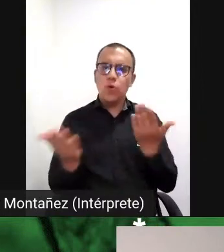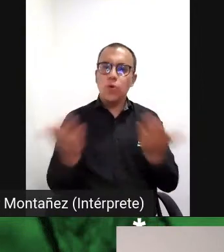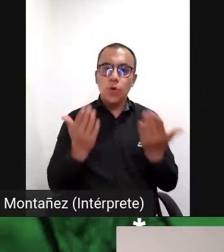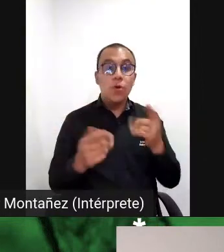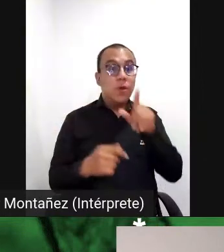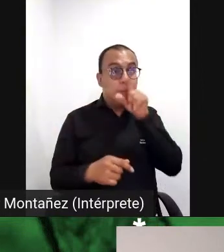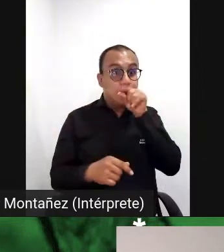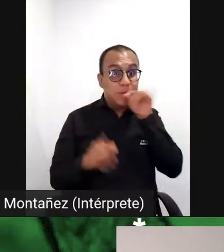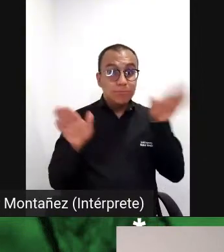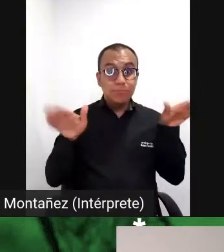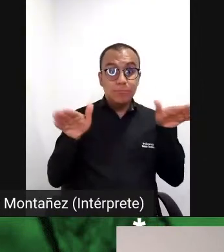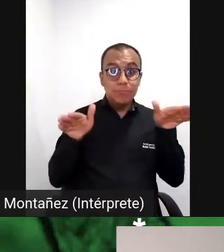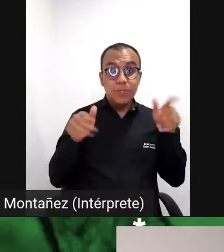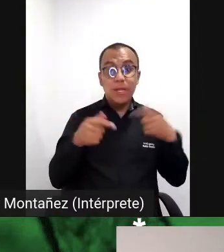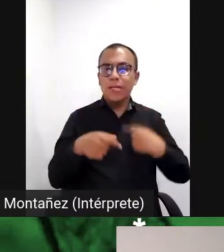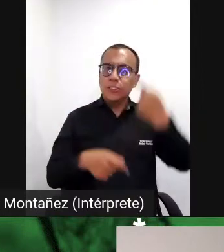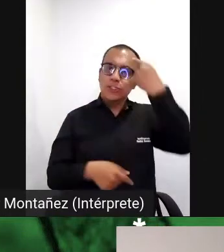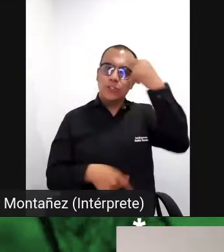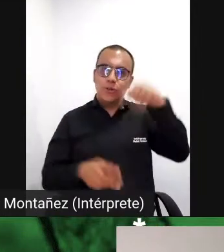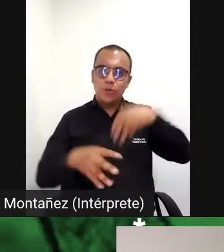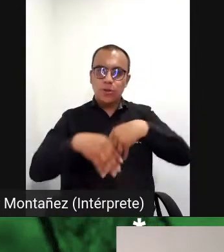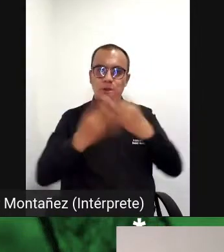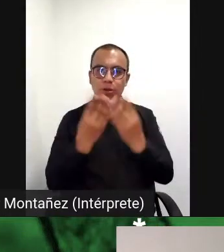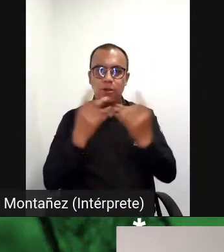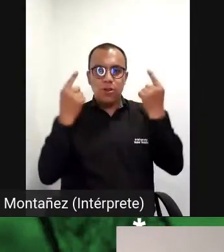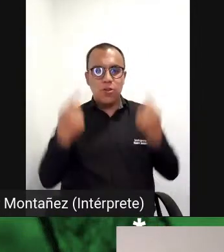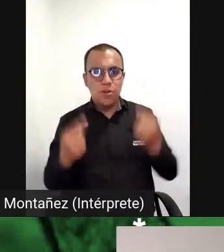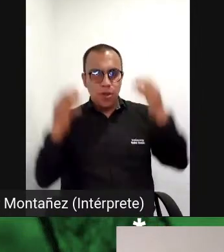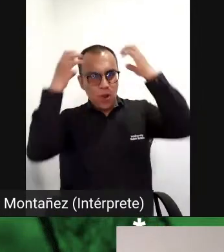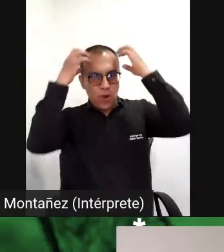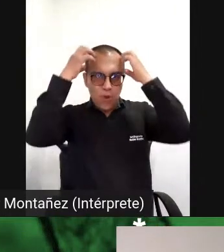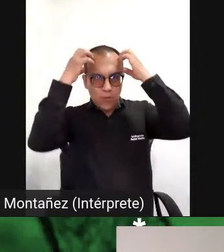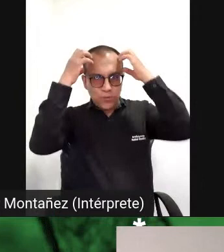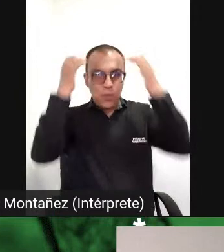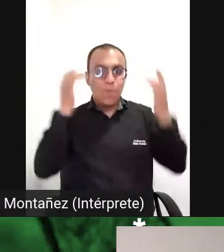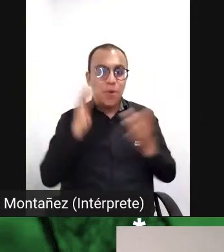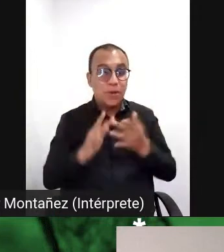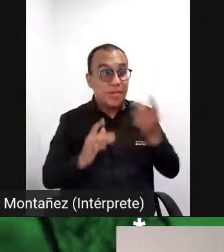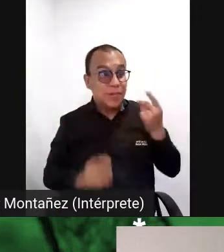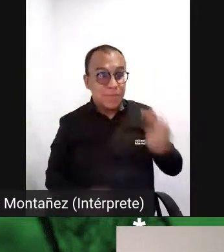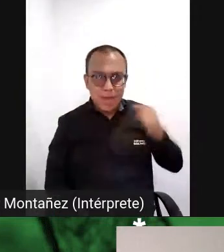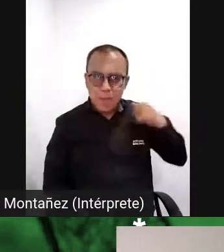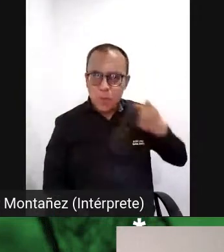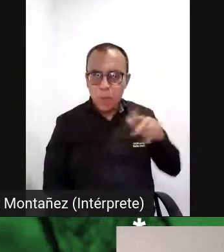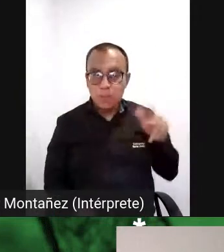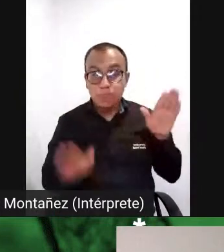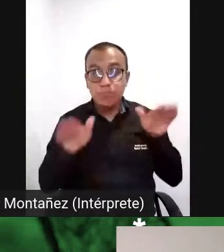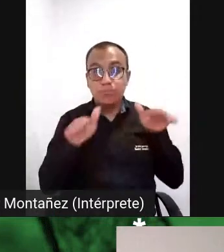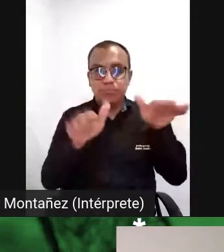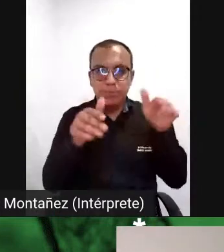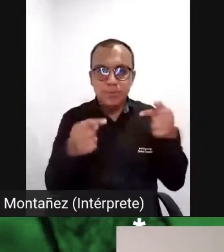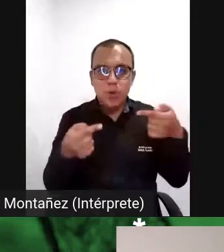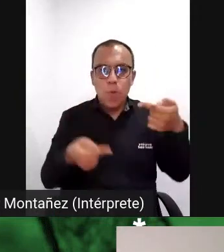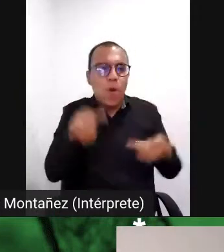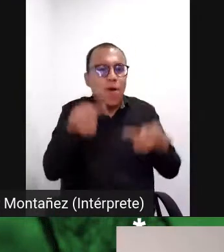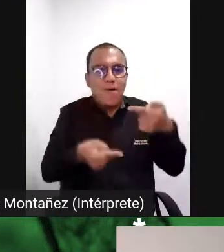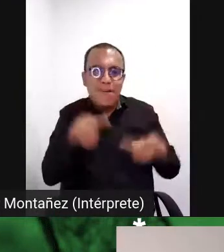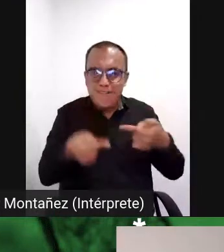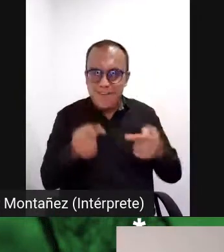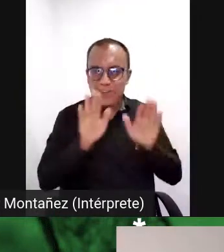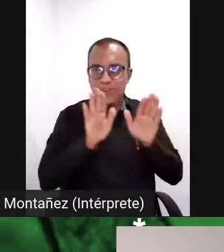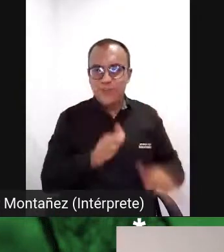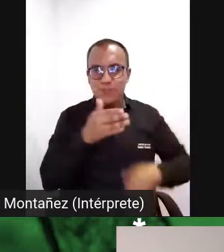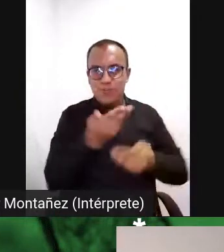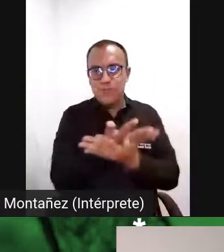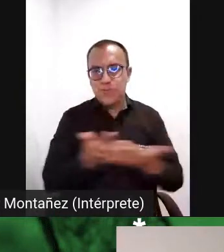le podía ganar de repente a la carta del oso porque el colibrí vuela más rápido, o no, como la relatividad de las cosas, donde